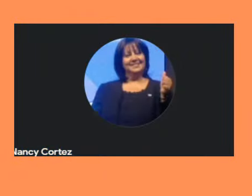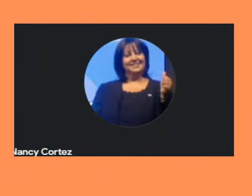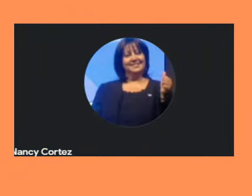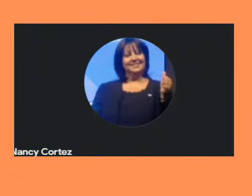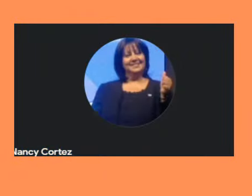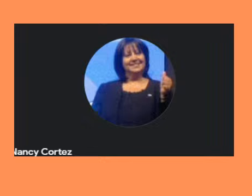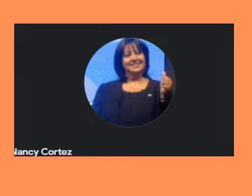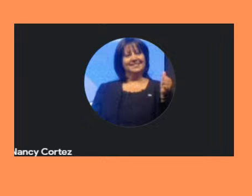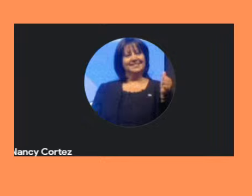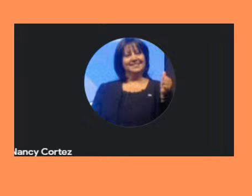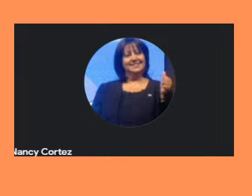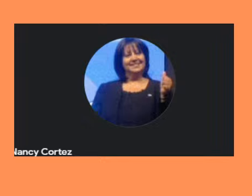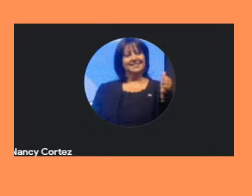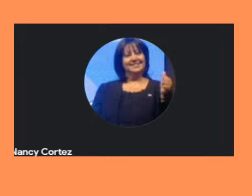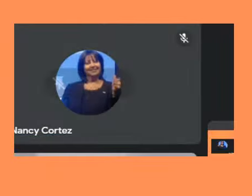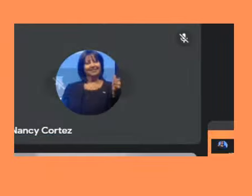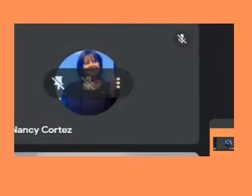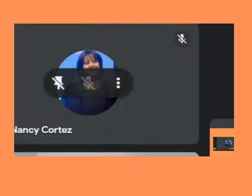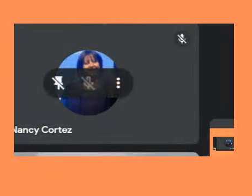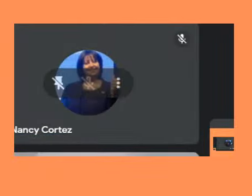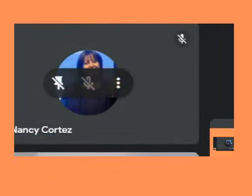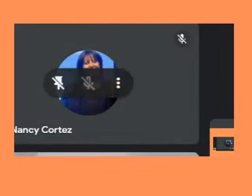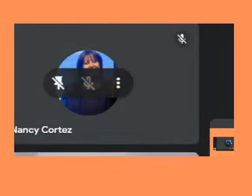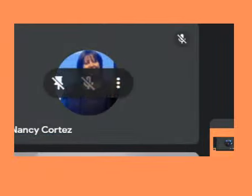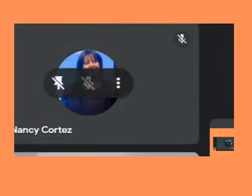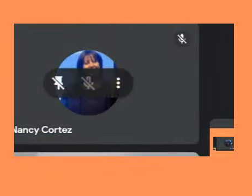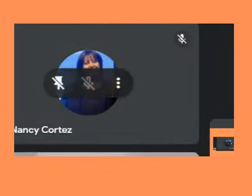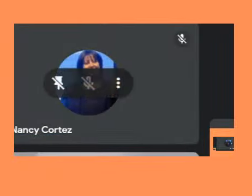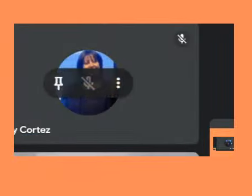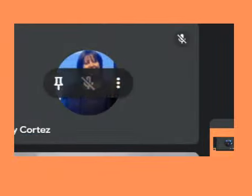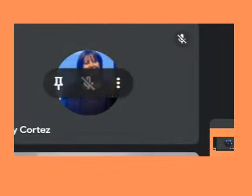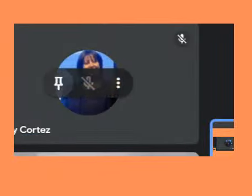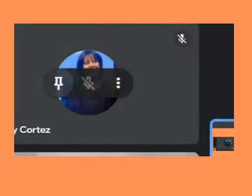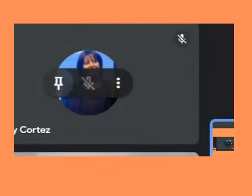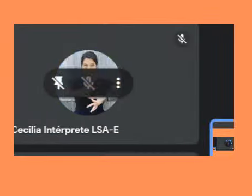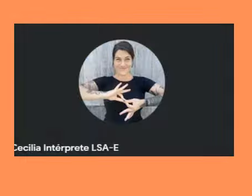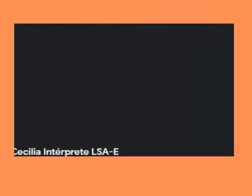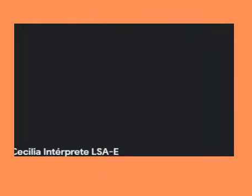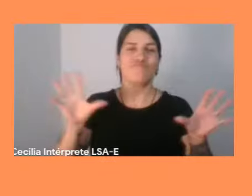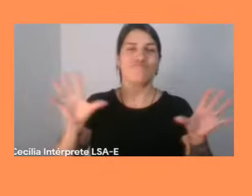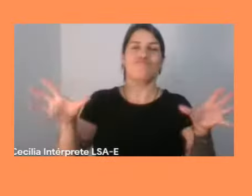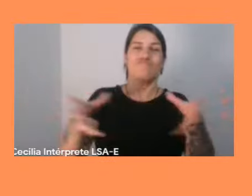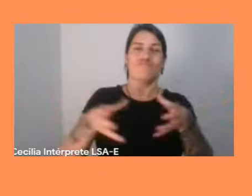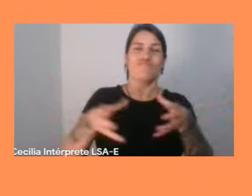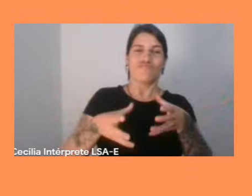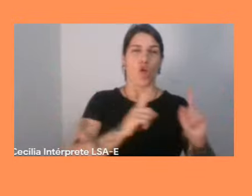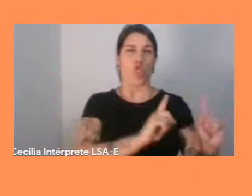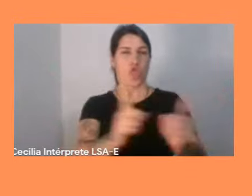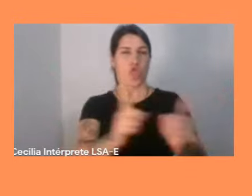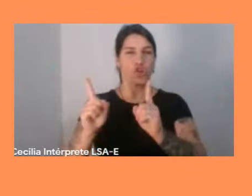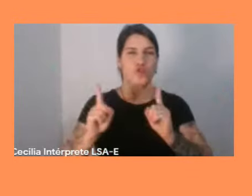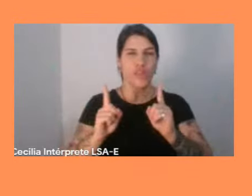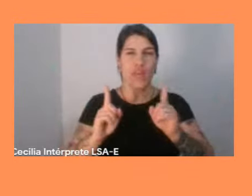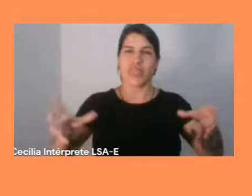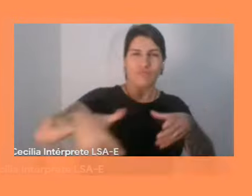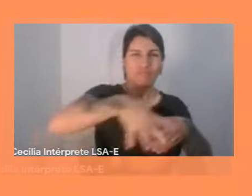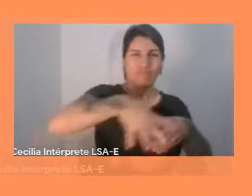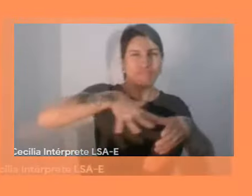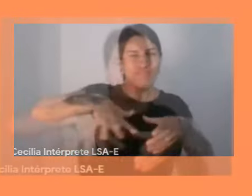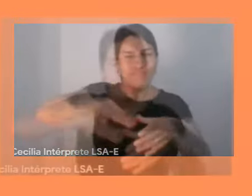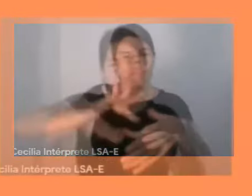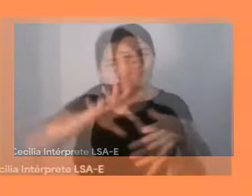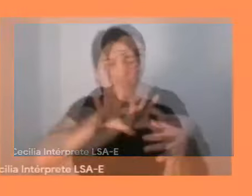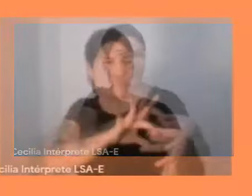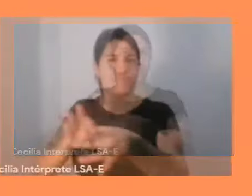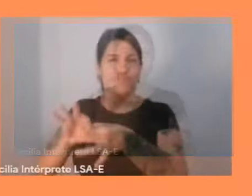ESI es trabajo docente, colectivo y comunitario. Implementar la ESI implica un trabajo